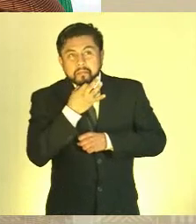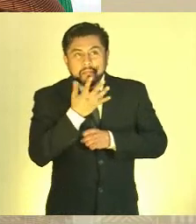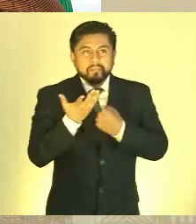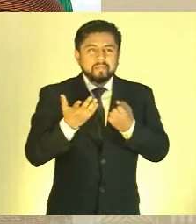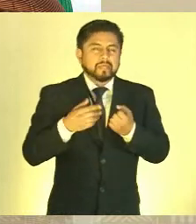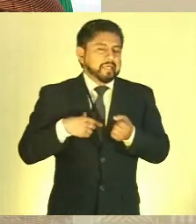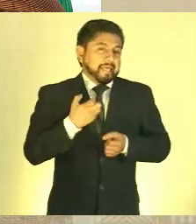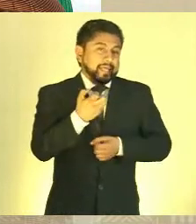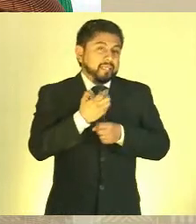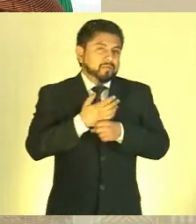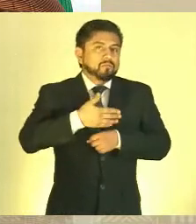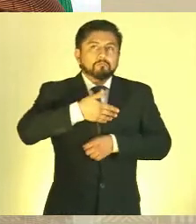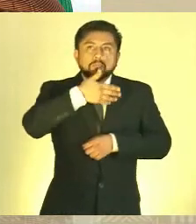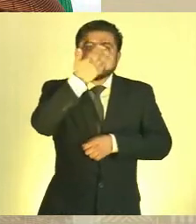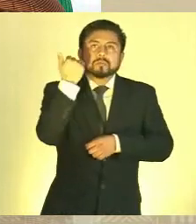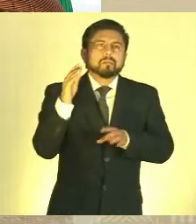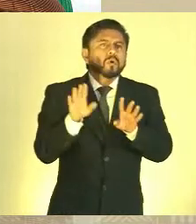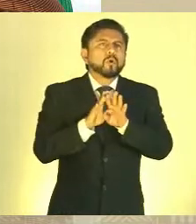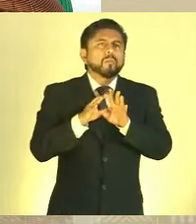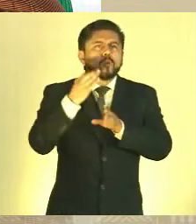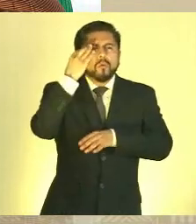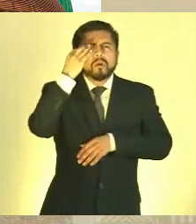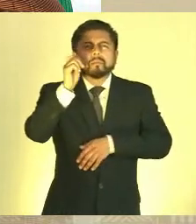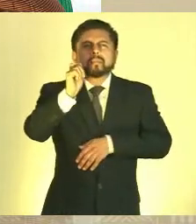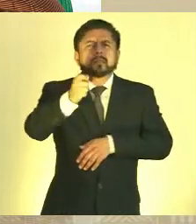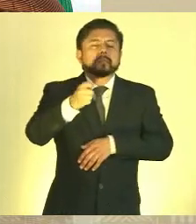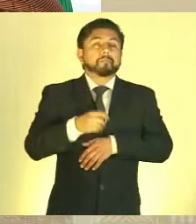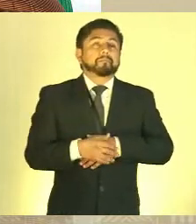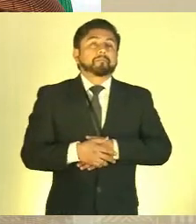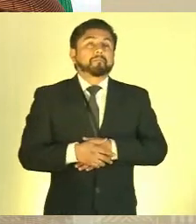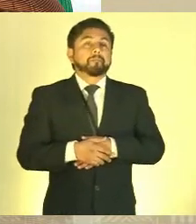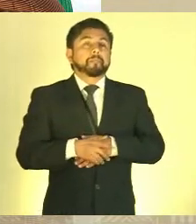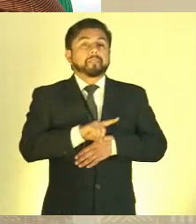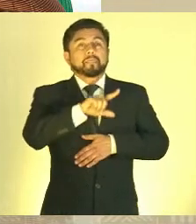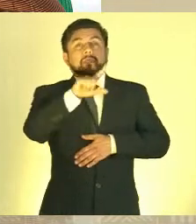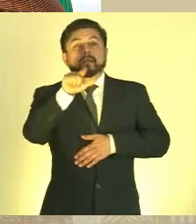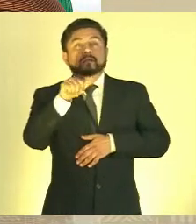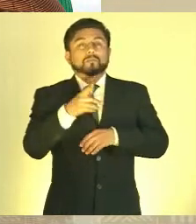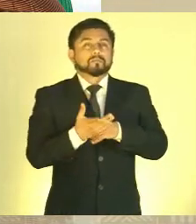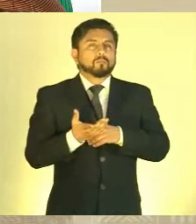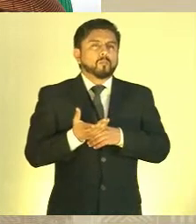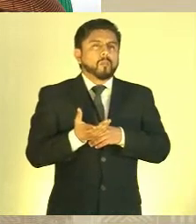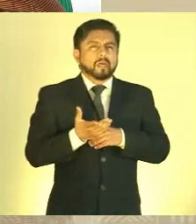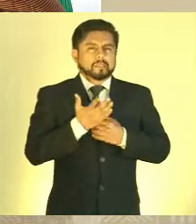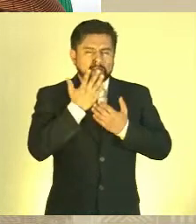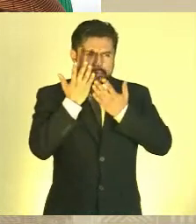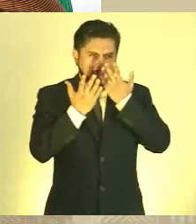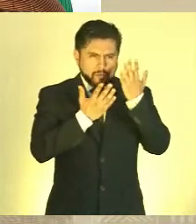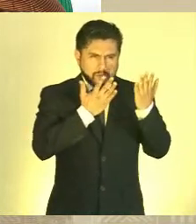lo sabe. Y después de verlo en términos filosóficos,